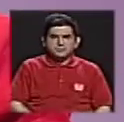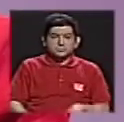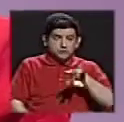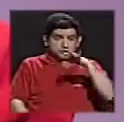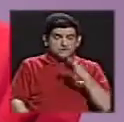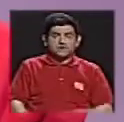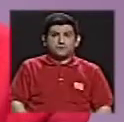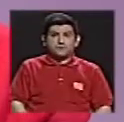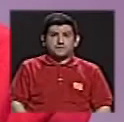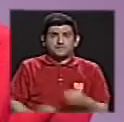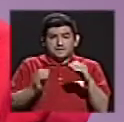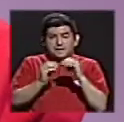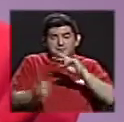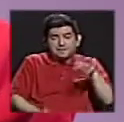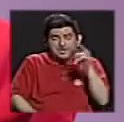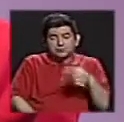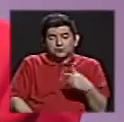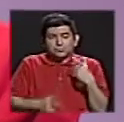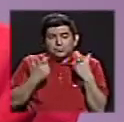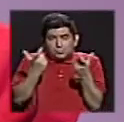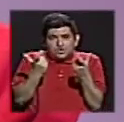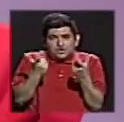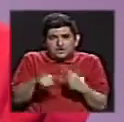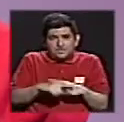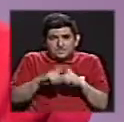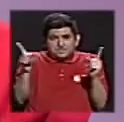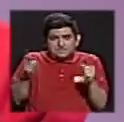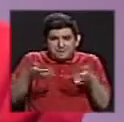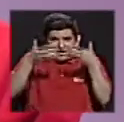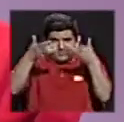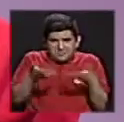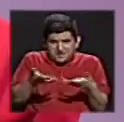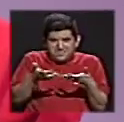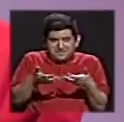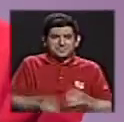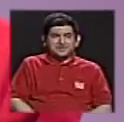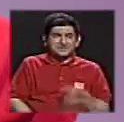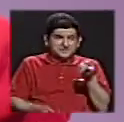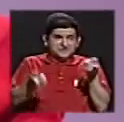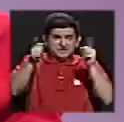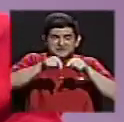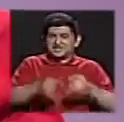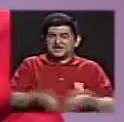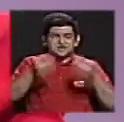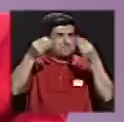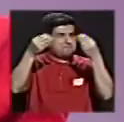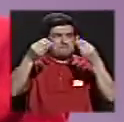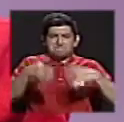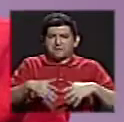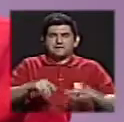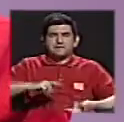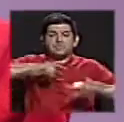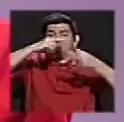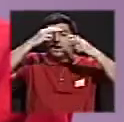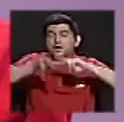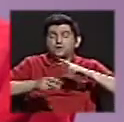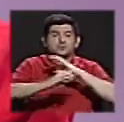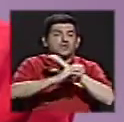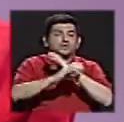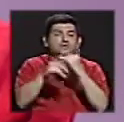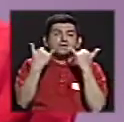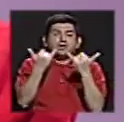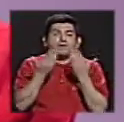ganar unos colones de más, ¿verdad? Pero el peso del racimo lo perdió contra el cuidado